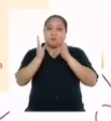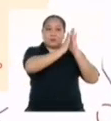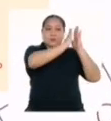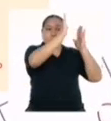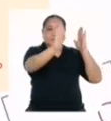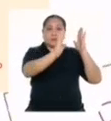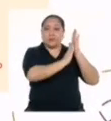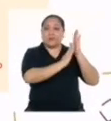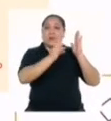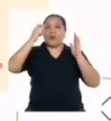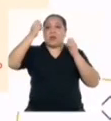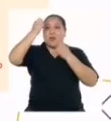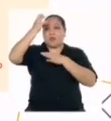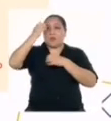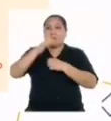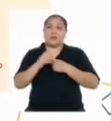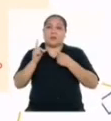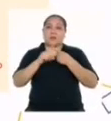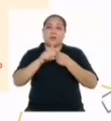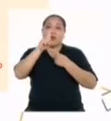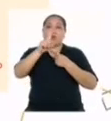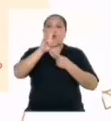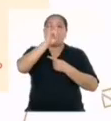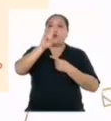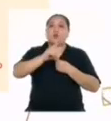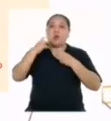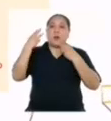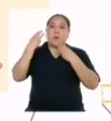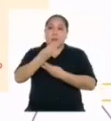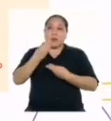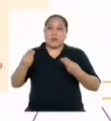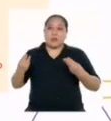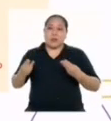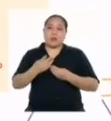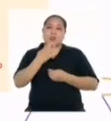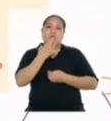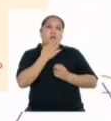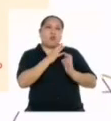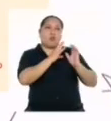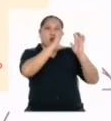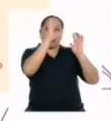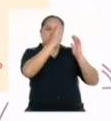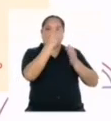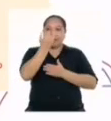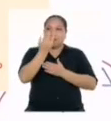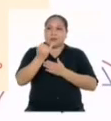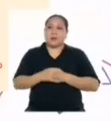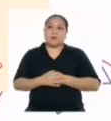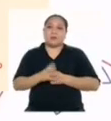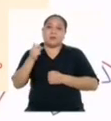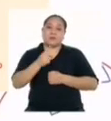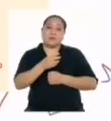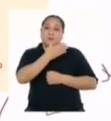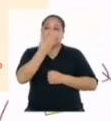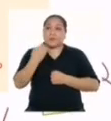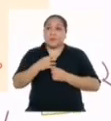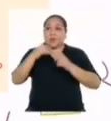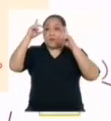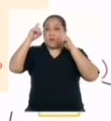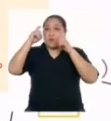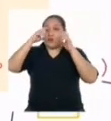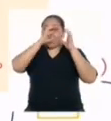mural informativo. 1. Utiliza materiales atractivos por sus colores y diseño.